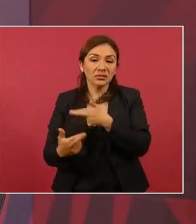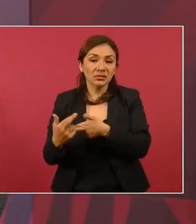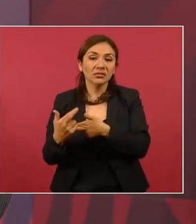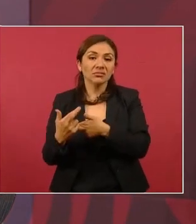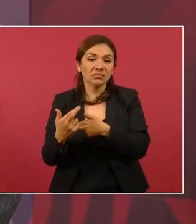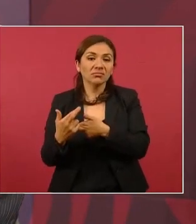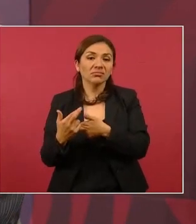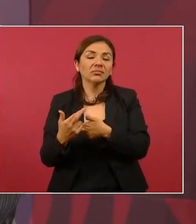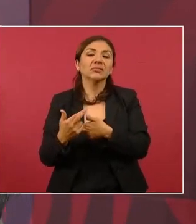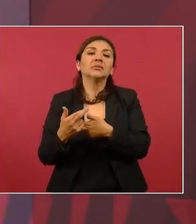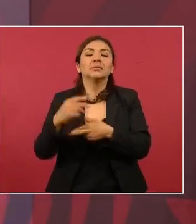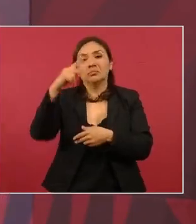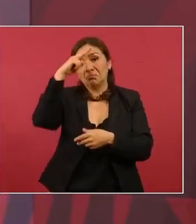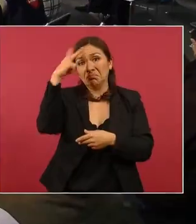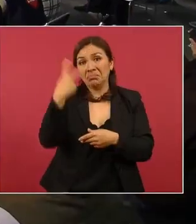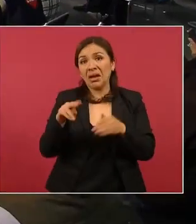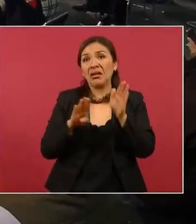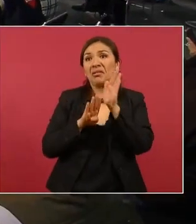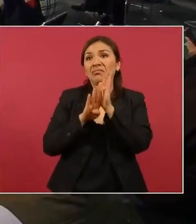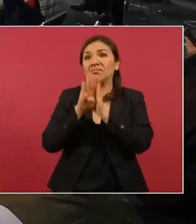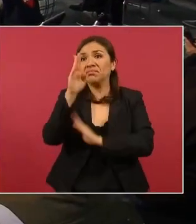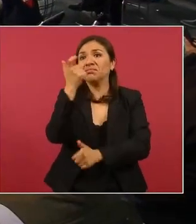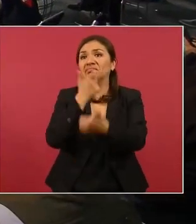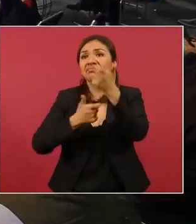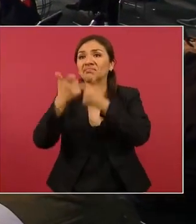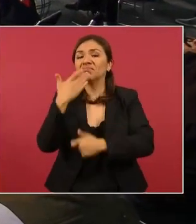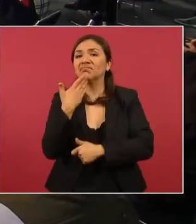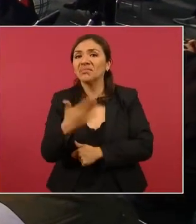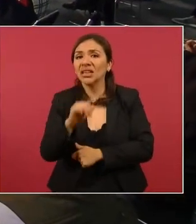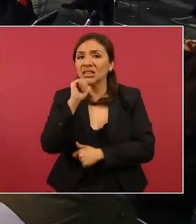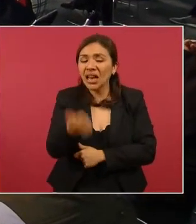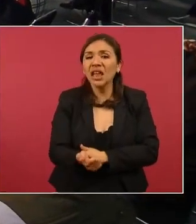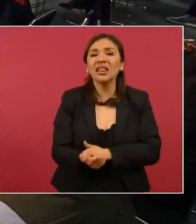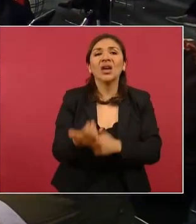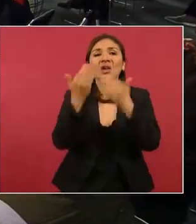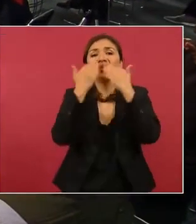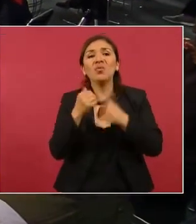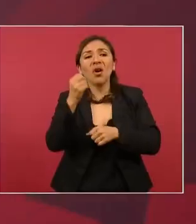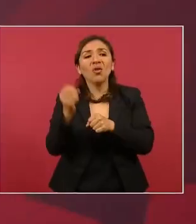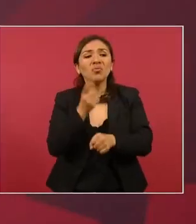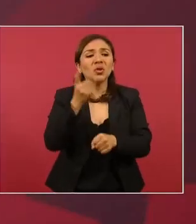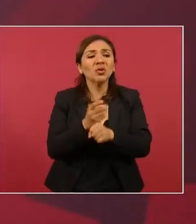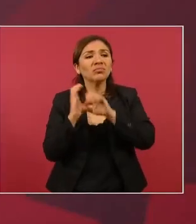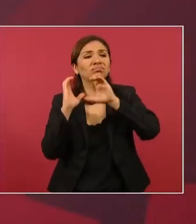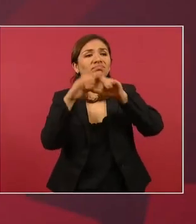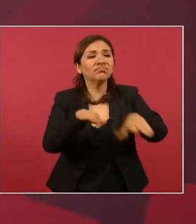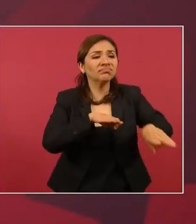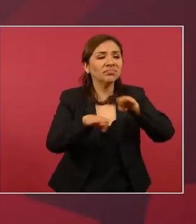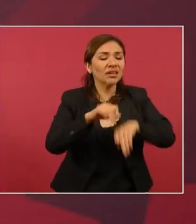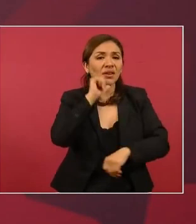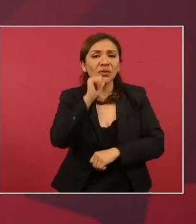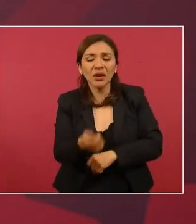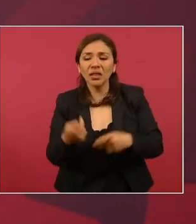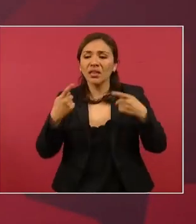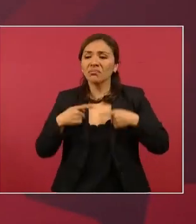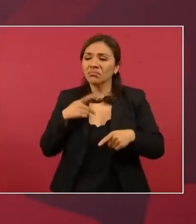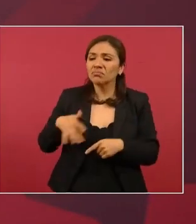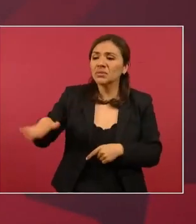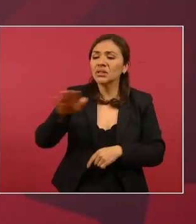el estancamiento económico, la falta de oportunidades, el empobrecimiento del